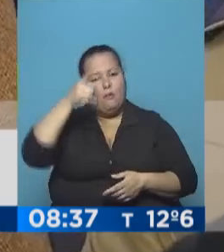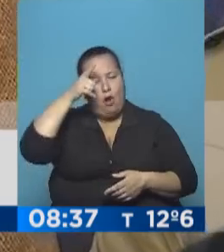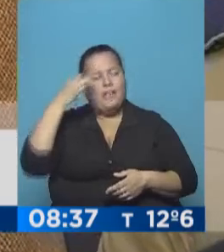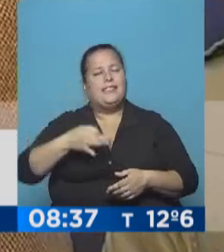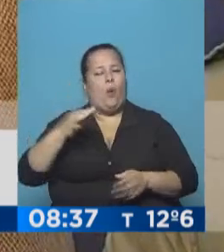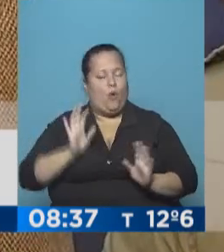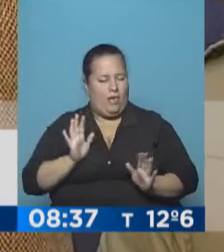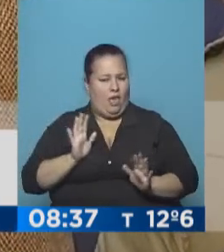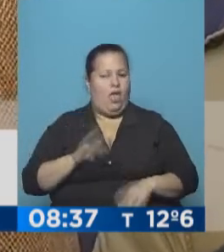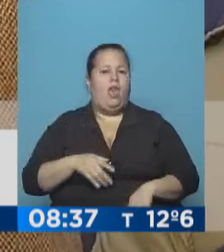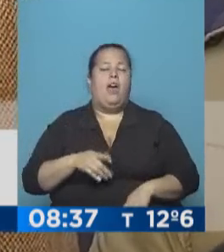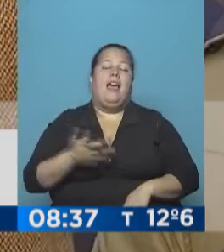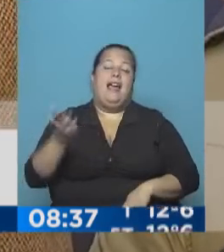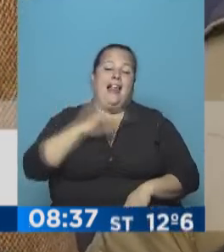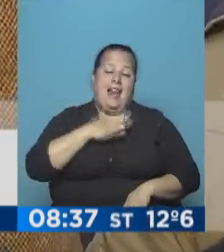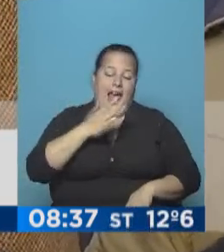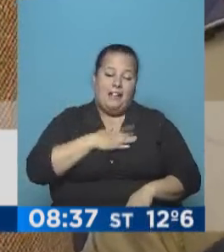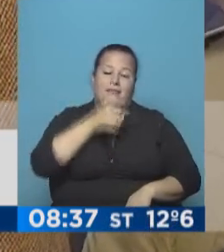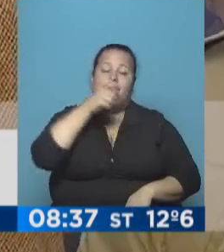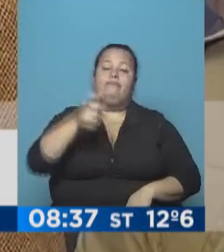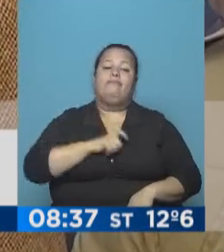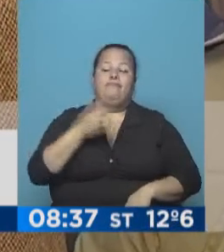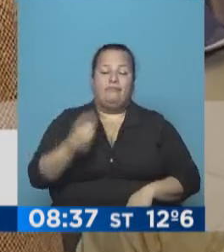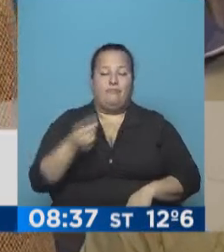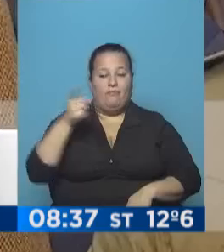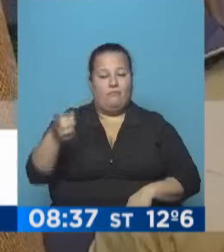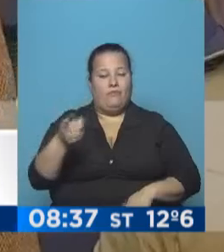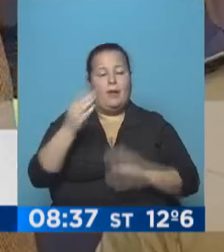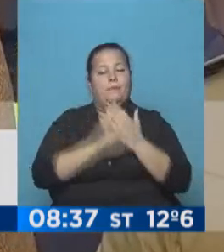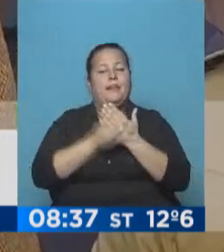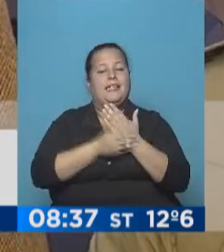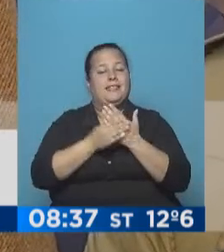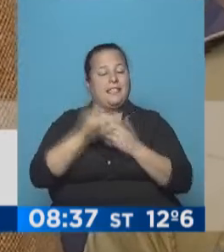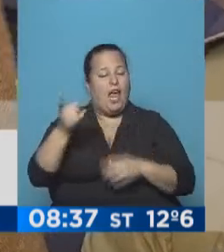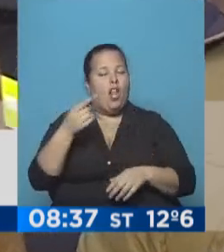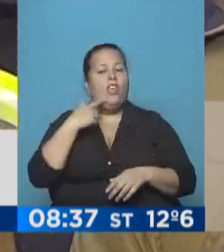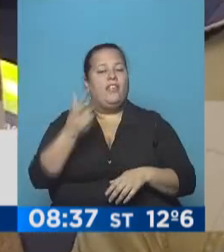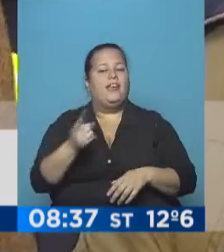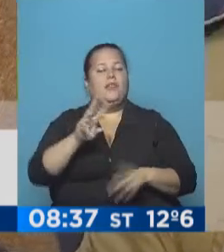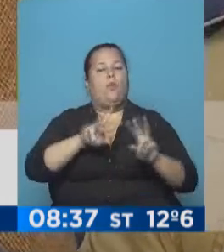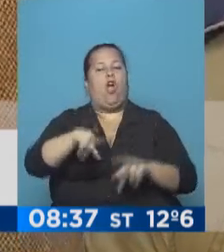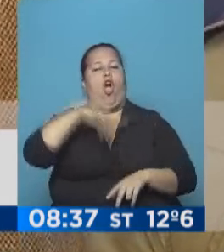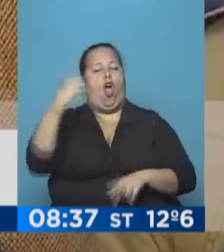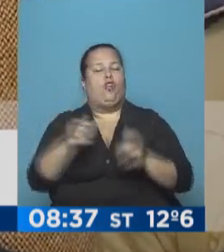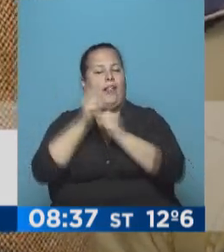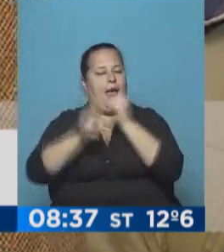a las fuerzas de seguridad. Lamentablemente la respuesta que tuvimos de parte del Ministerio Público es tercerizar